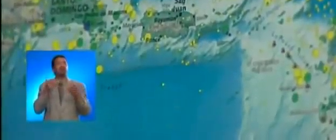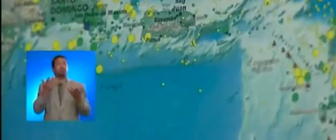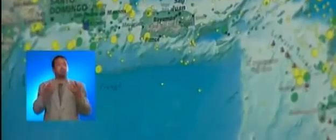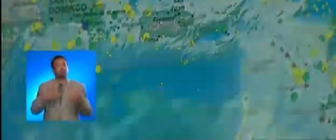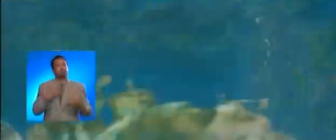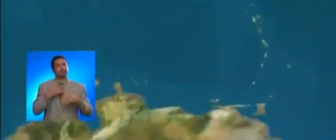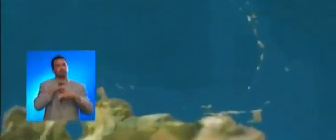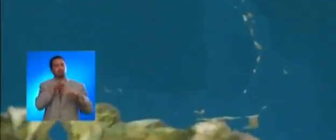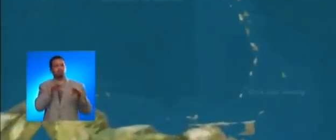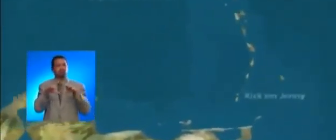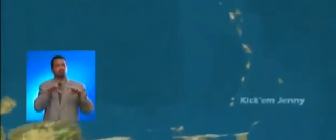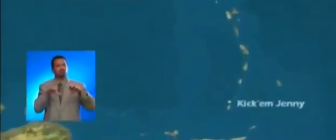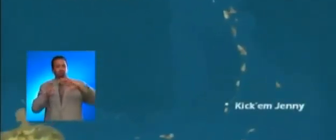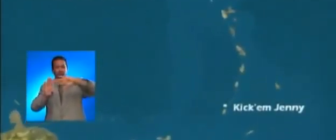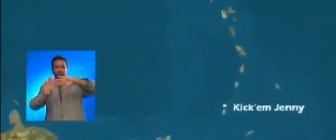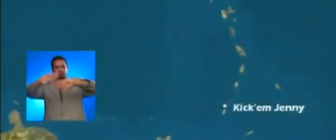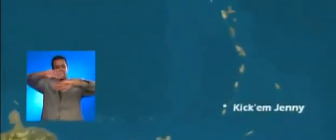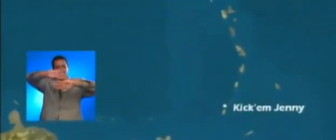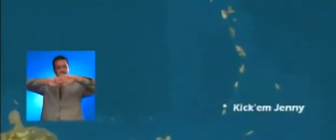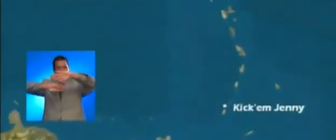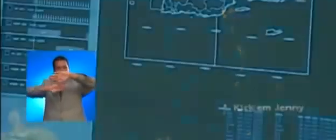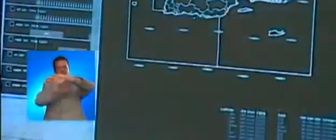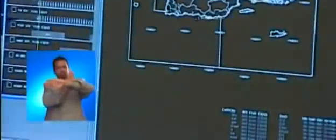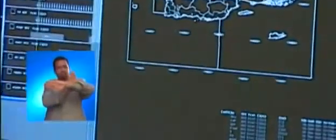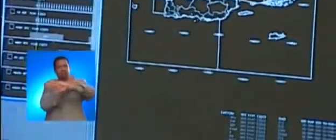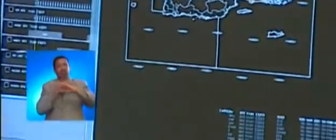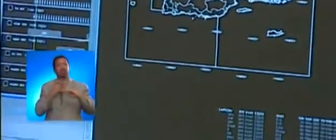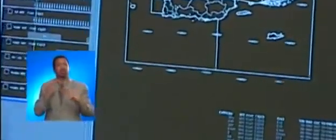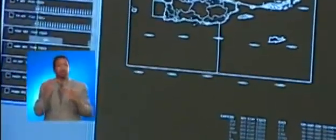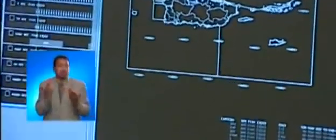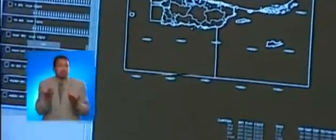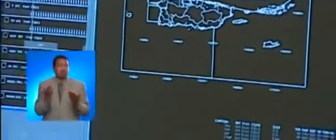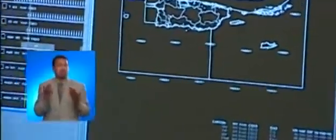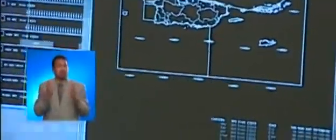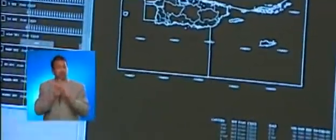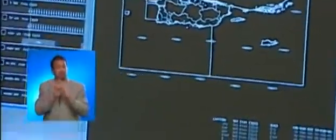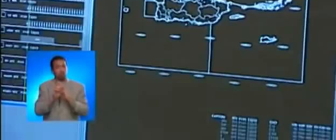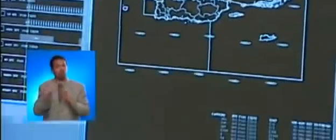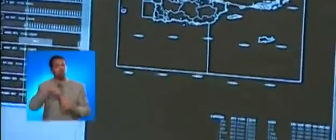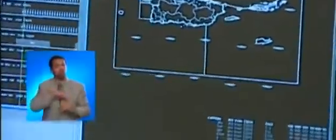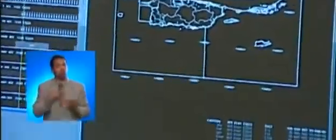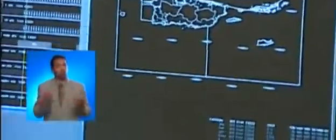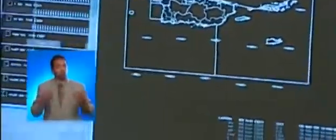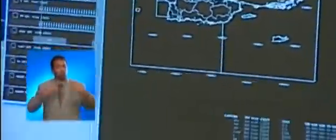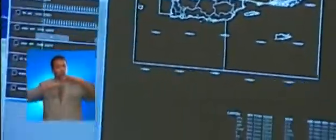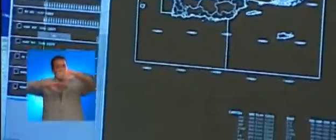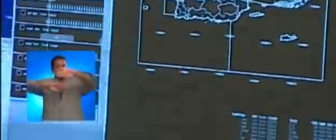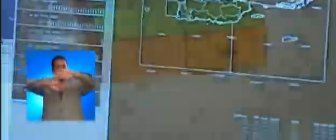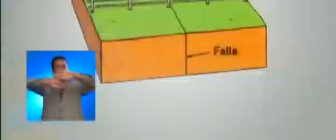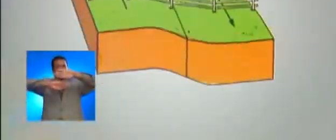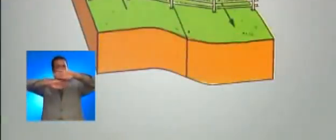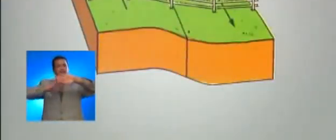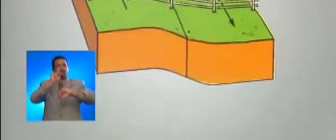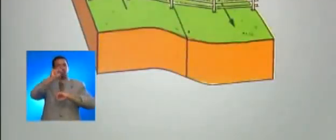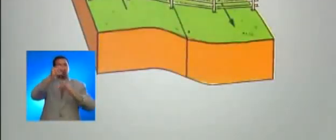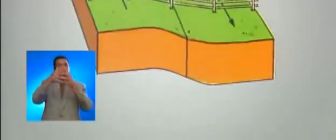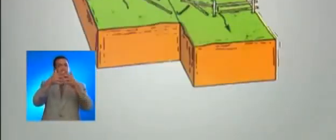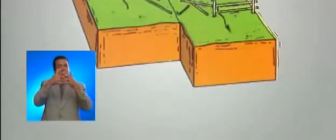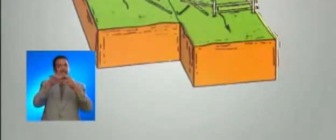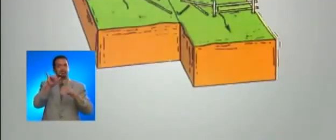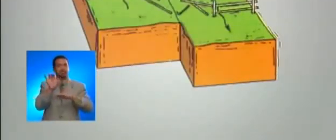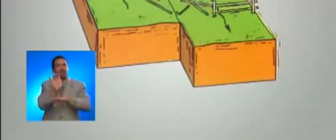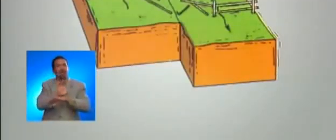estructura que no esté bien anclada al terreno, incluyendo grandes embarcaciones. Existen diferentes zonas de fallas